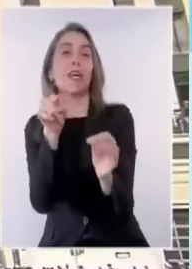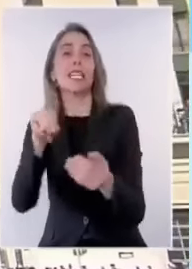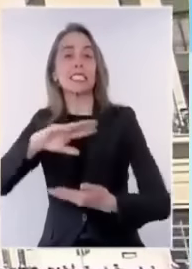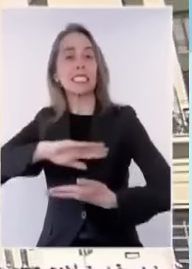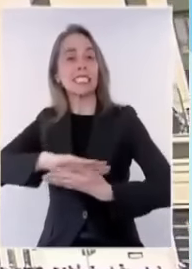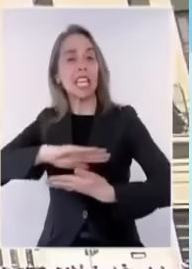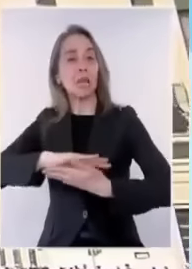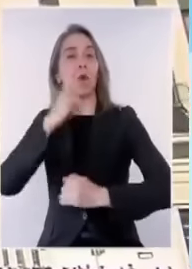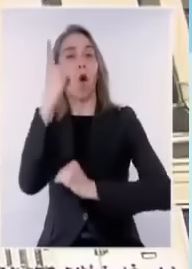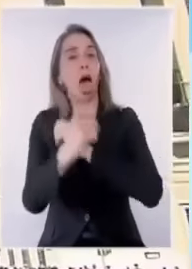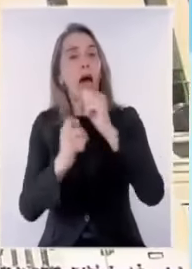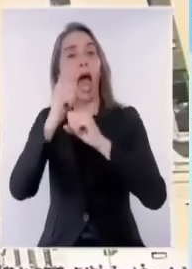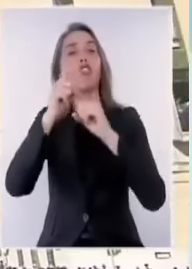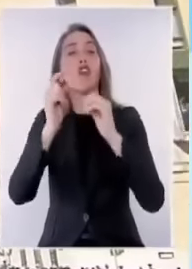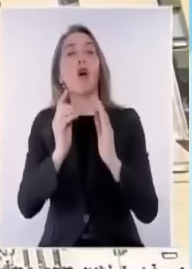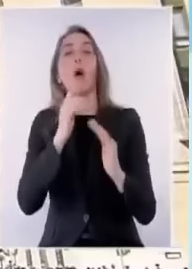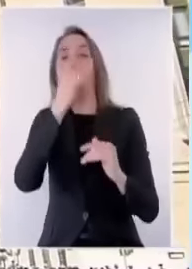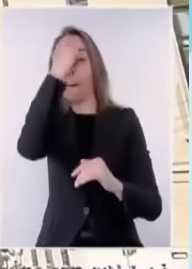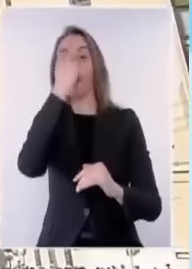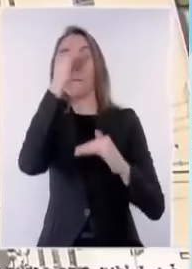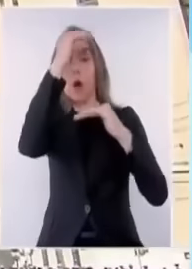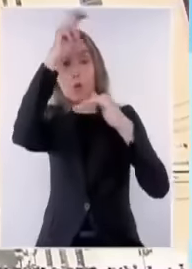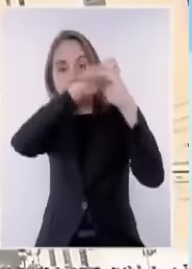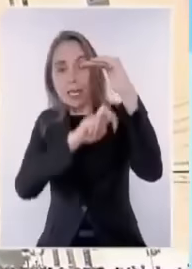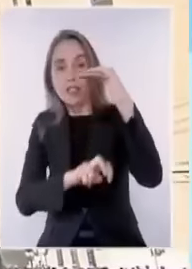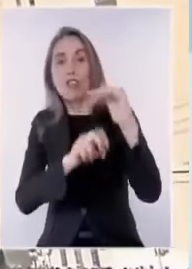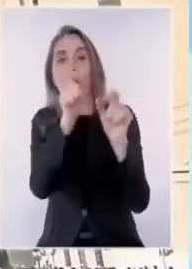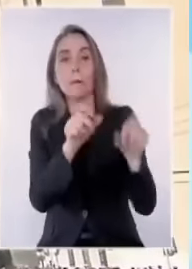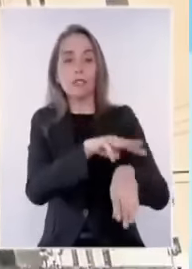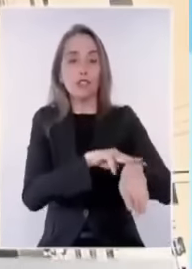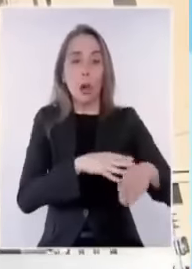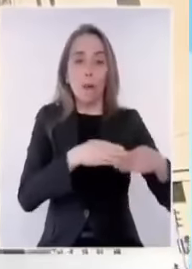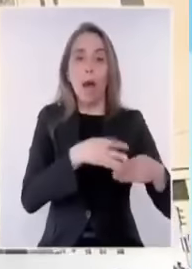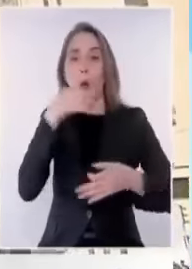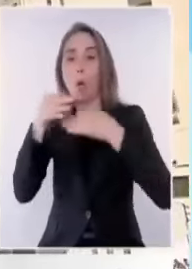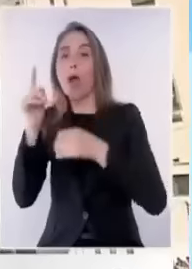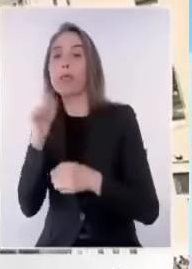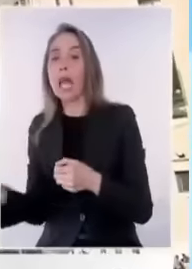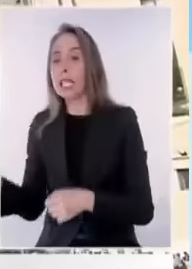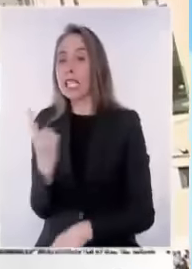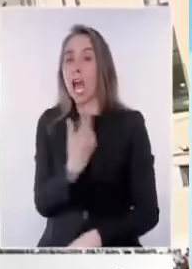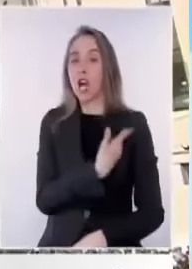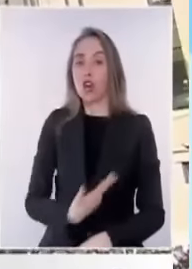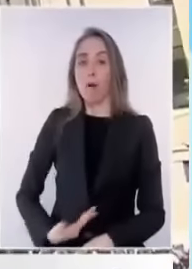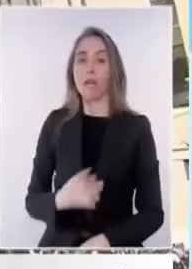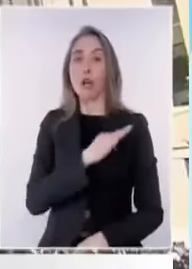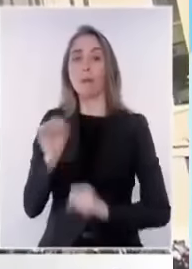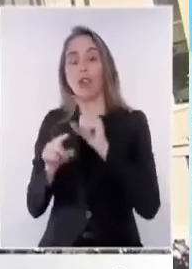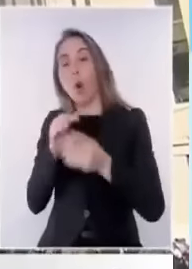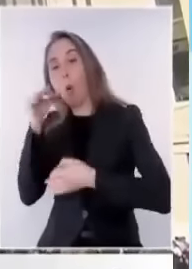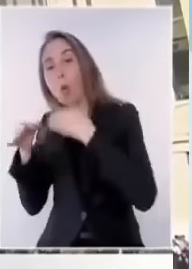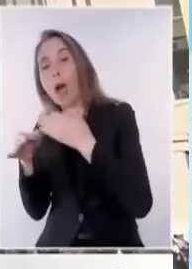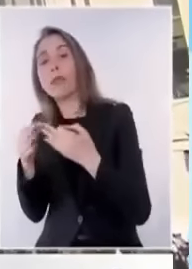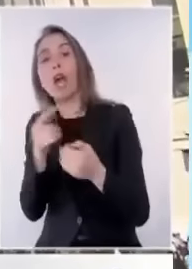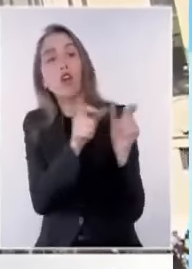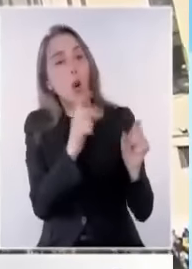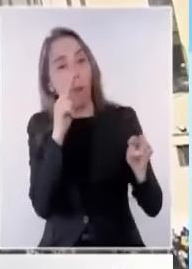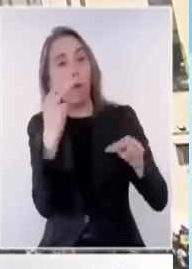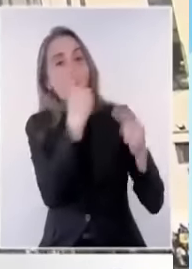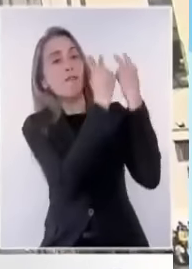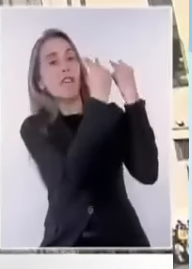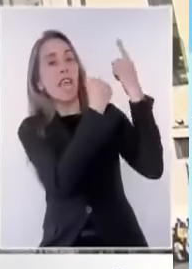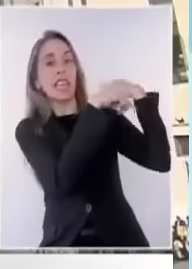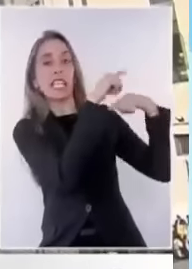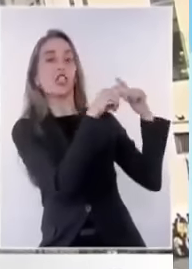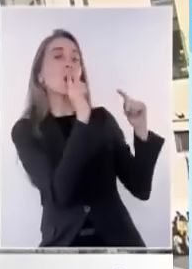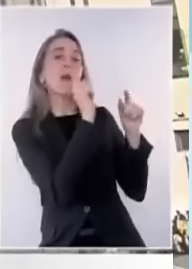foto. Ceremonia donde año a año los marinos se esfuerzan por contarles vieron que a los gobernantes, como también a los ministros de defensa, lugares, quiero ir cuál es la visión que ellos tienen de la